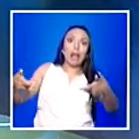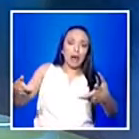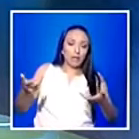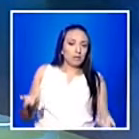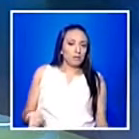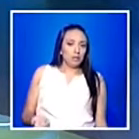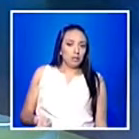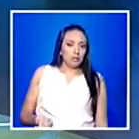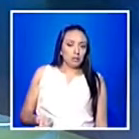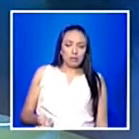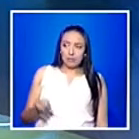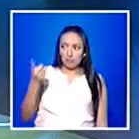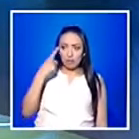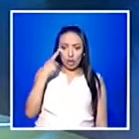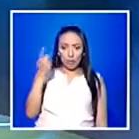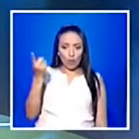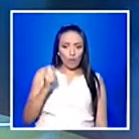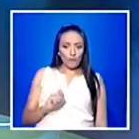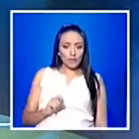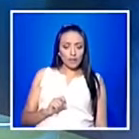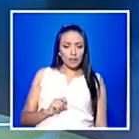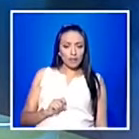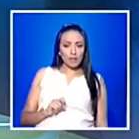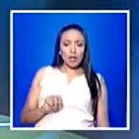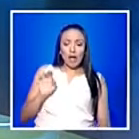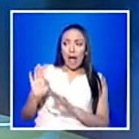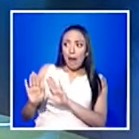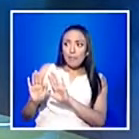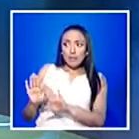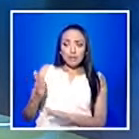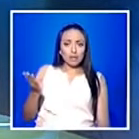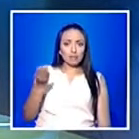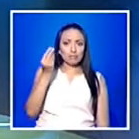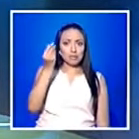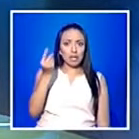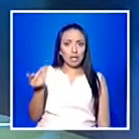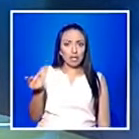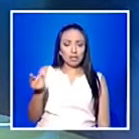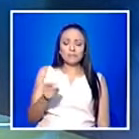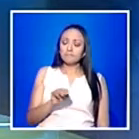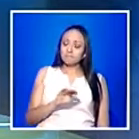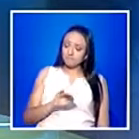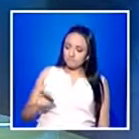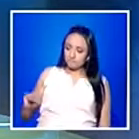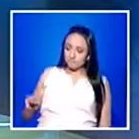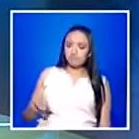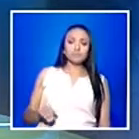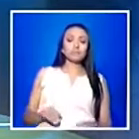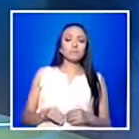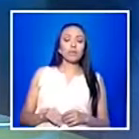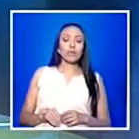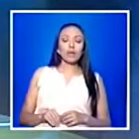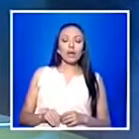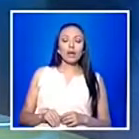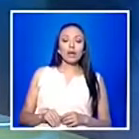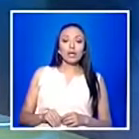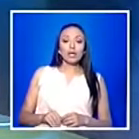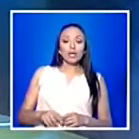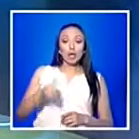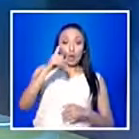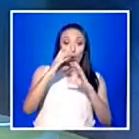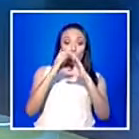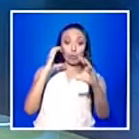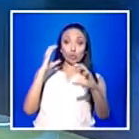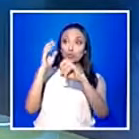delito como lo vimos en el reportaje de extorsión. Son las 7 de la mañana con 37 minutos. Una unidad de trolebús